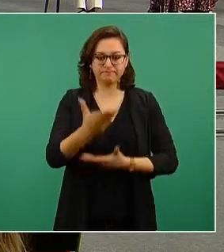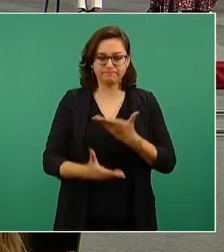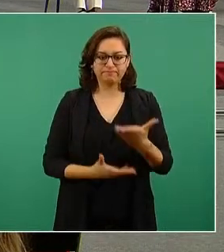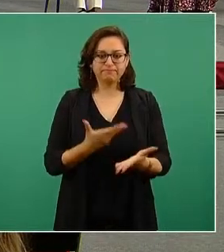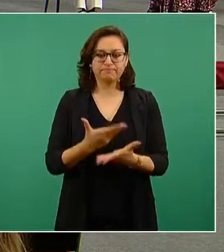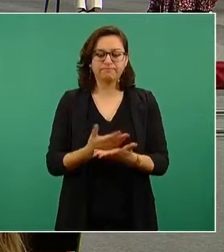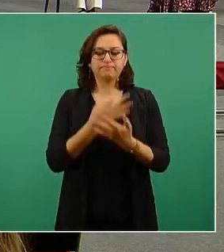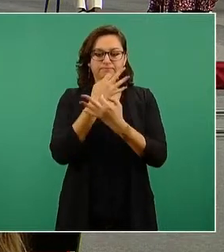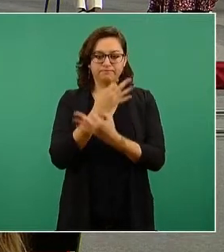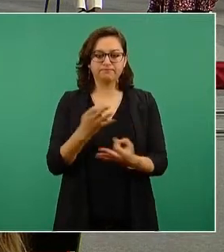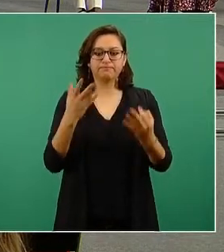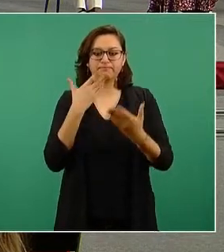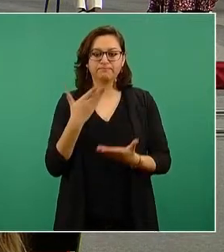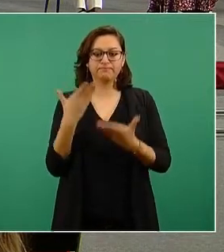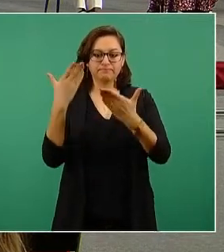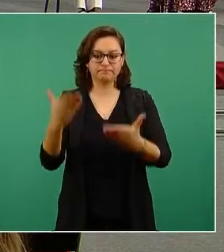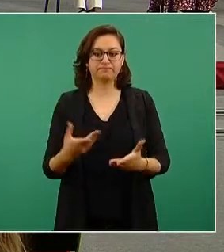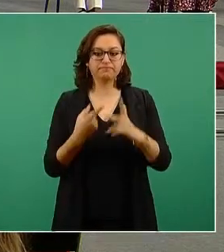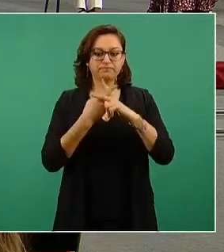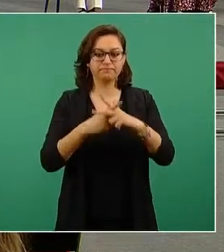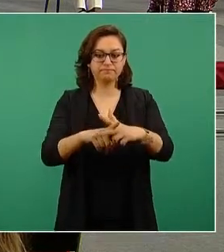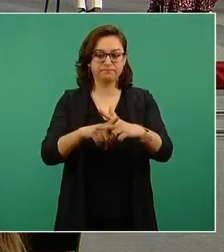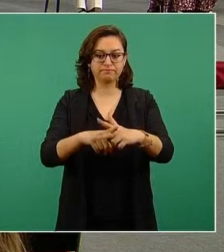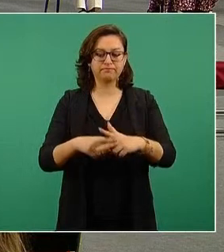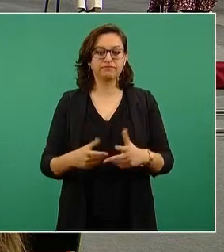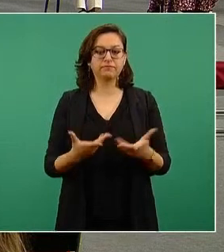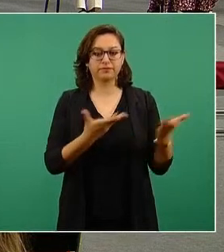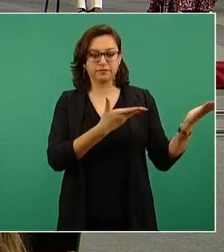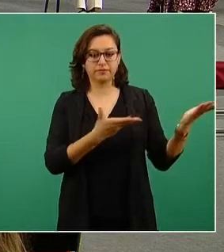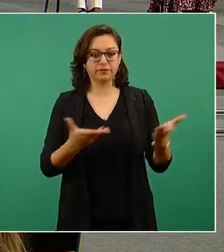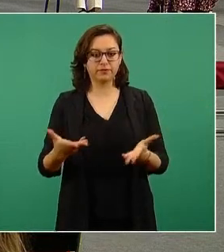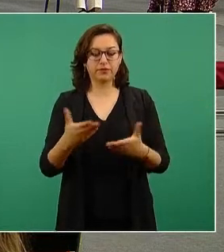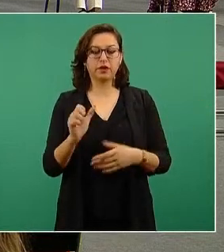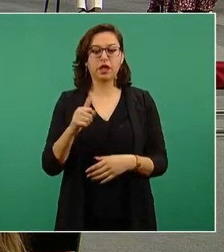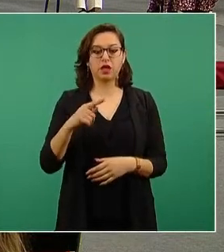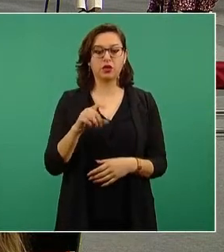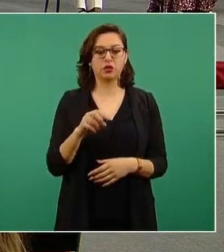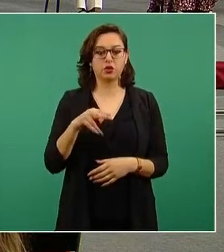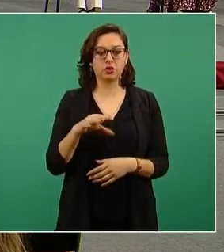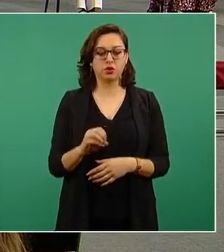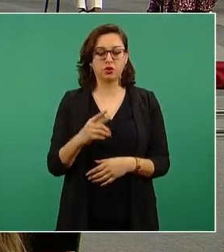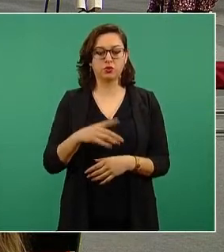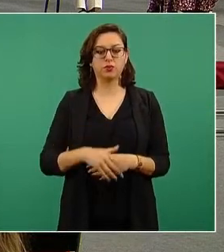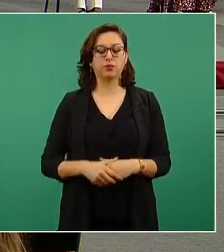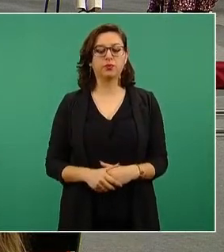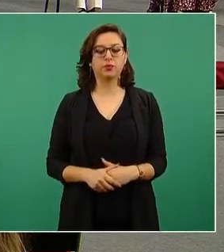su mensaje de bienvenida para iniciar esta ceremonia. Adelante, don Antonio Guterres.